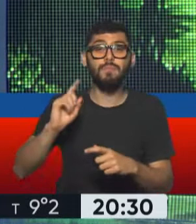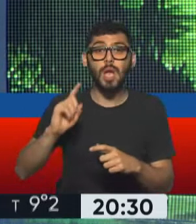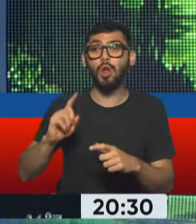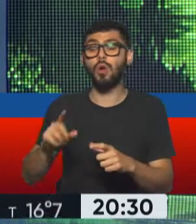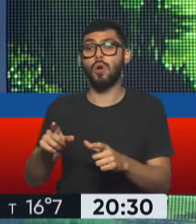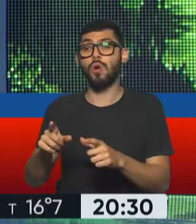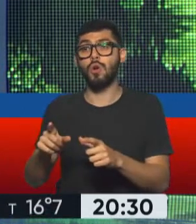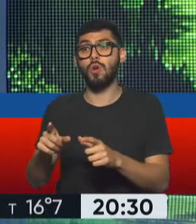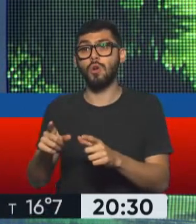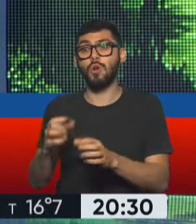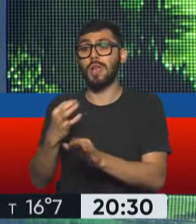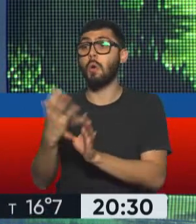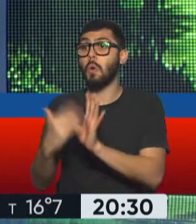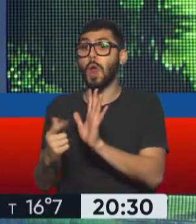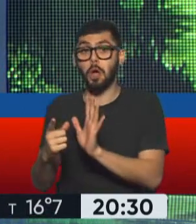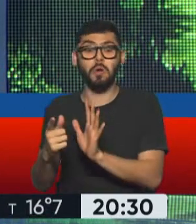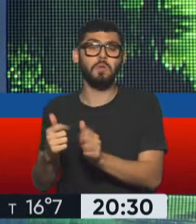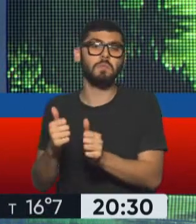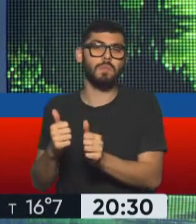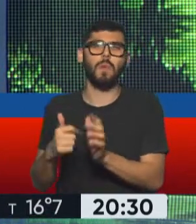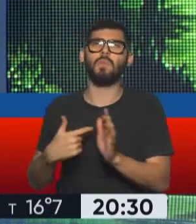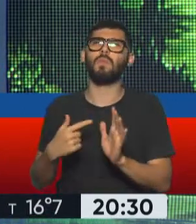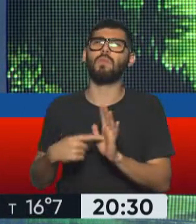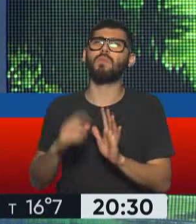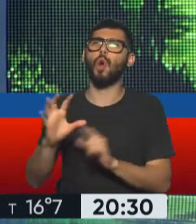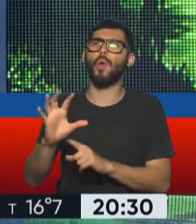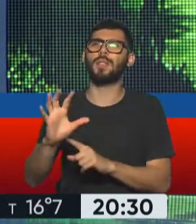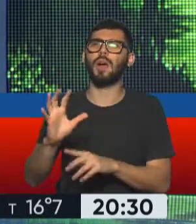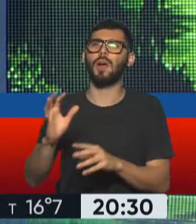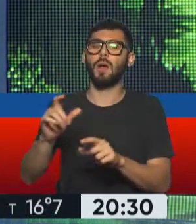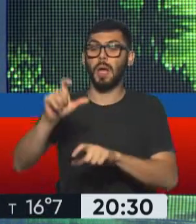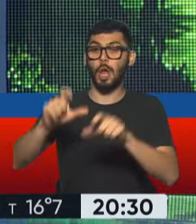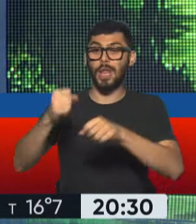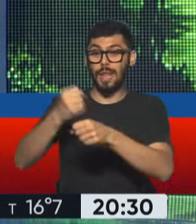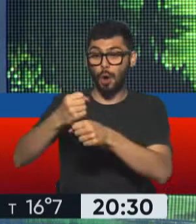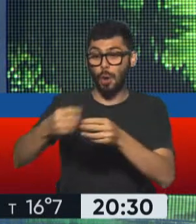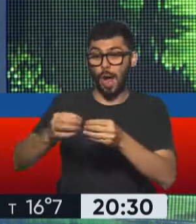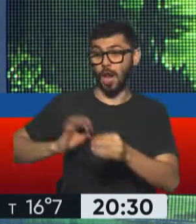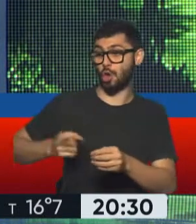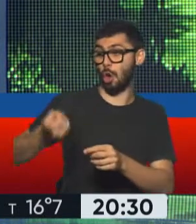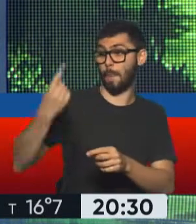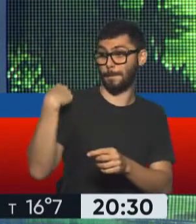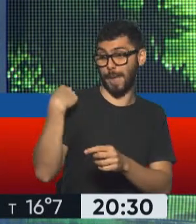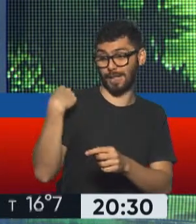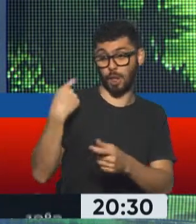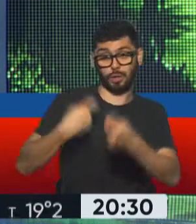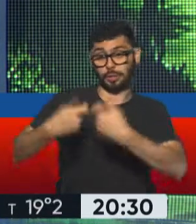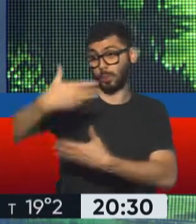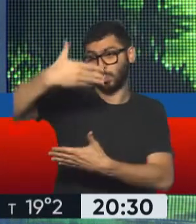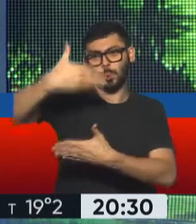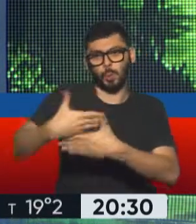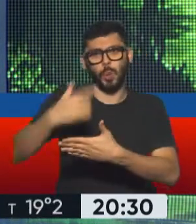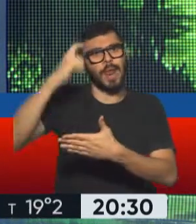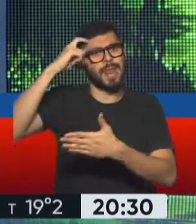sobre todo en el sector formal se notó mucho. Claro. La provincia perdió casi la misma cantidad de puestos el año pasado con una caída de la actividad de más de